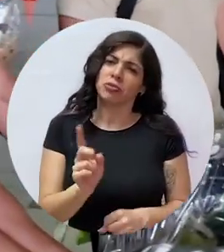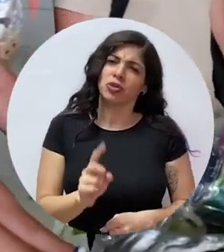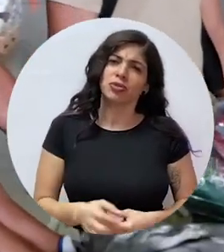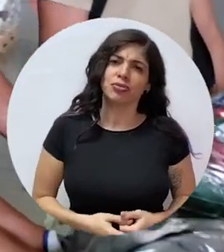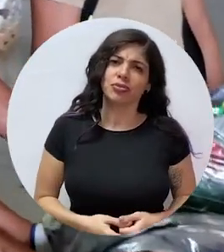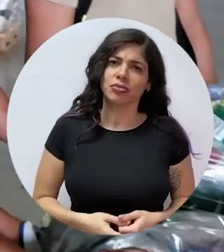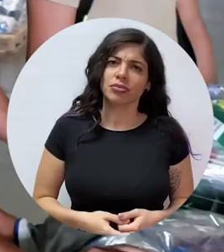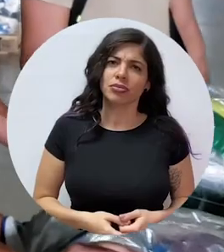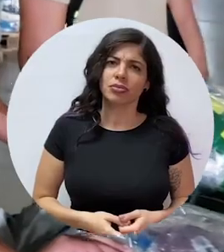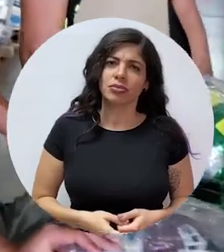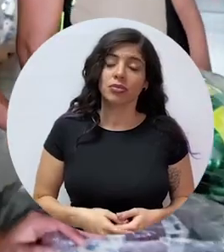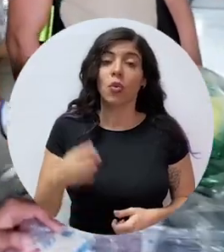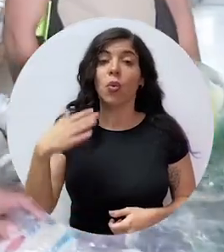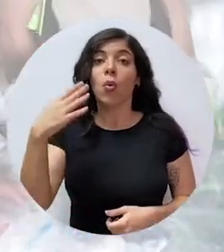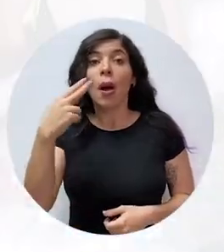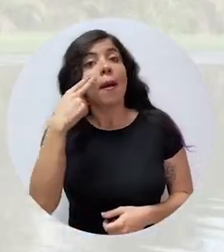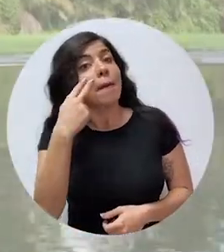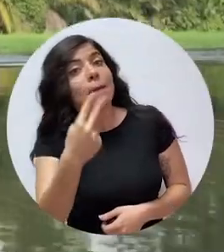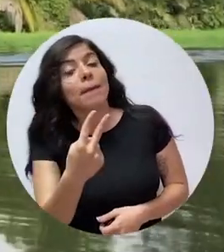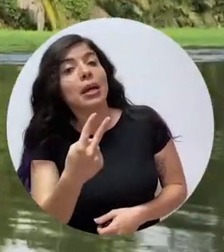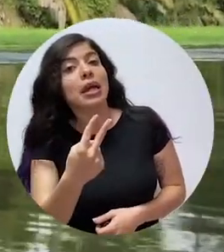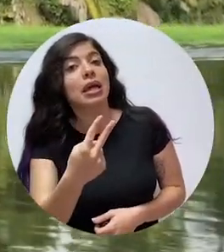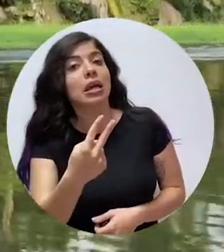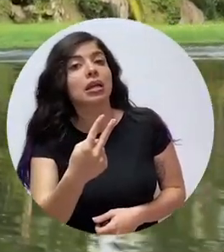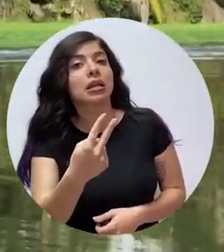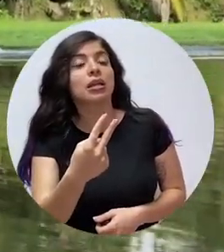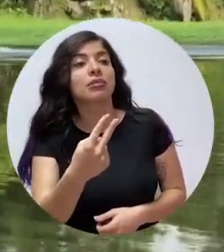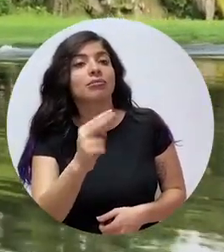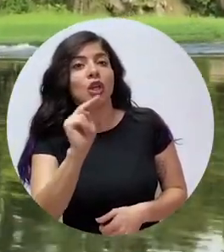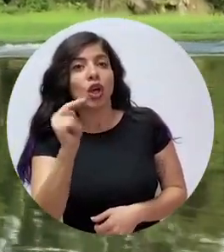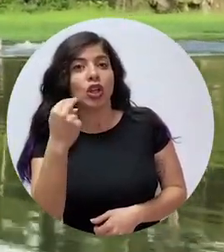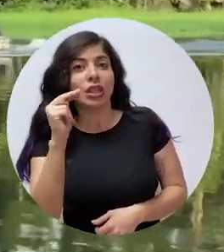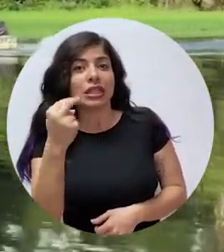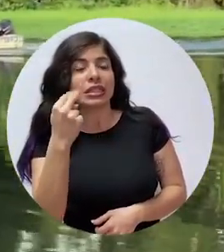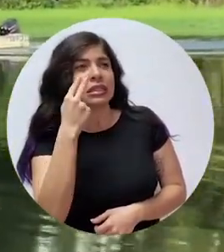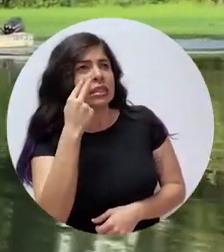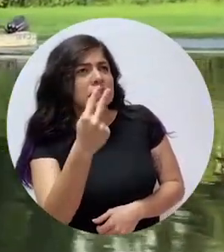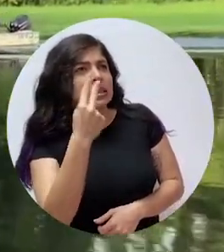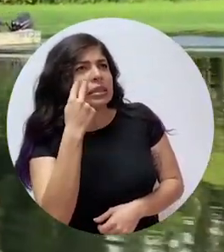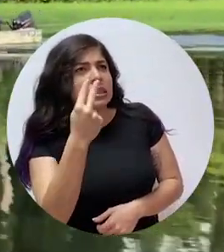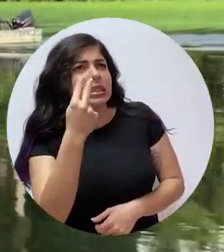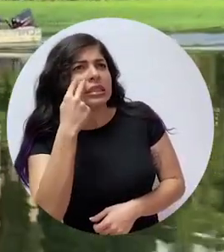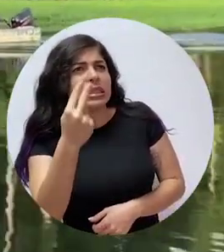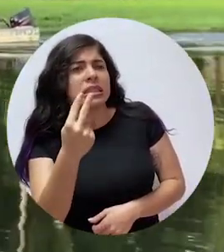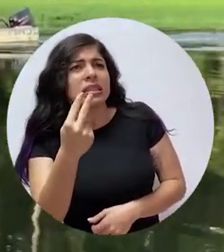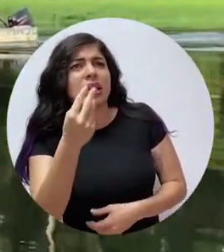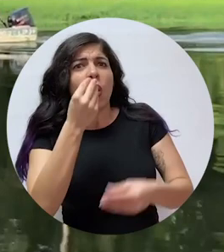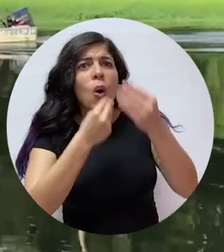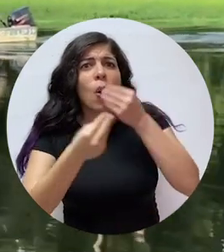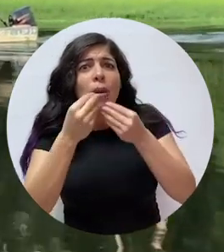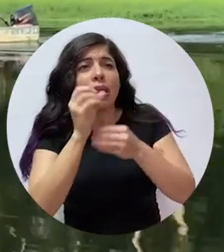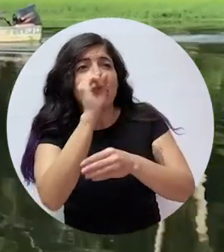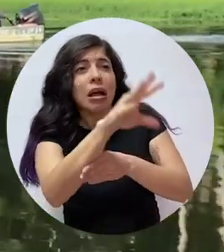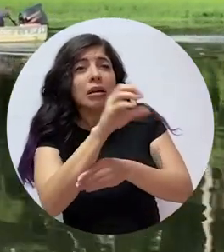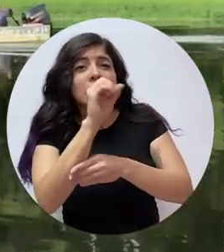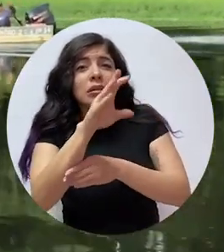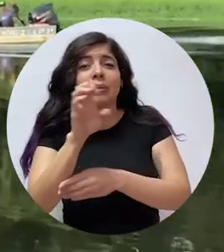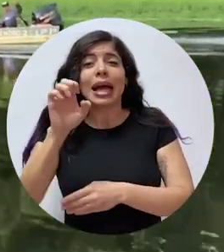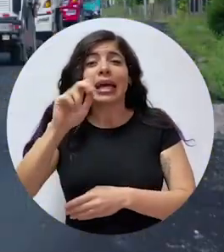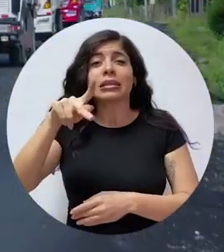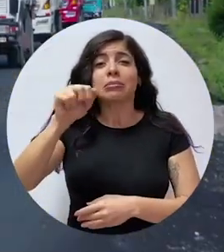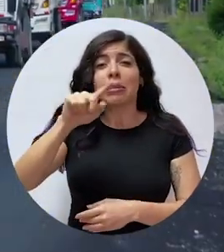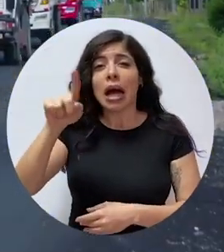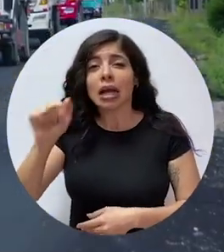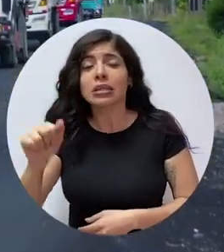no es imposible. Al ver en las noticias que llegan víveres